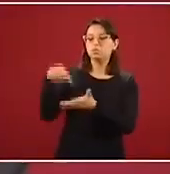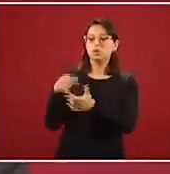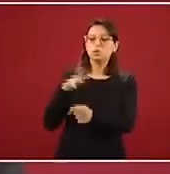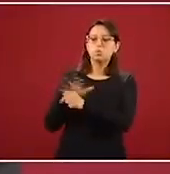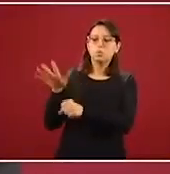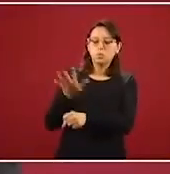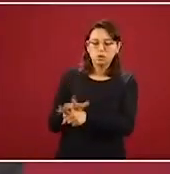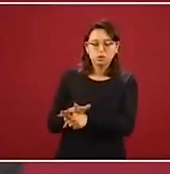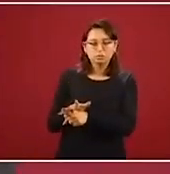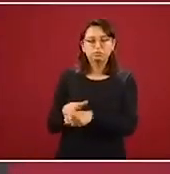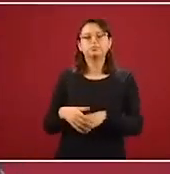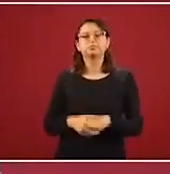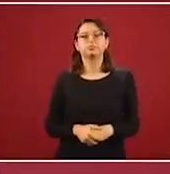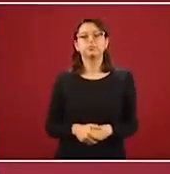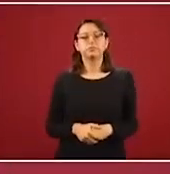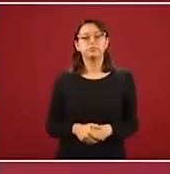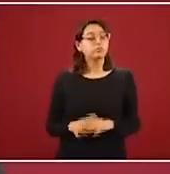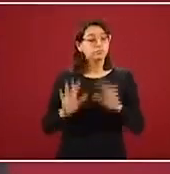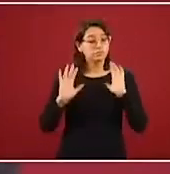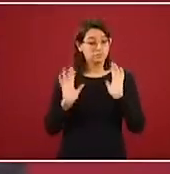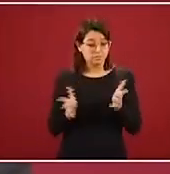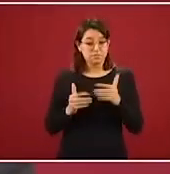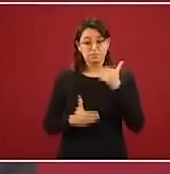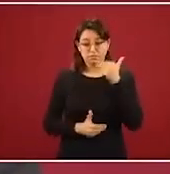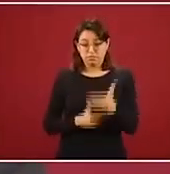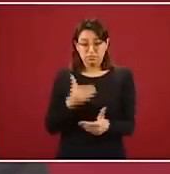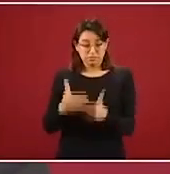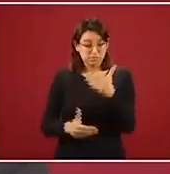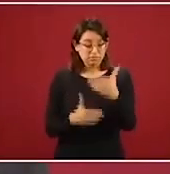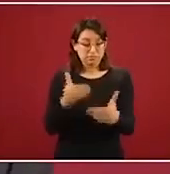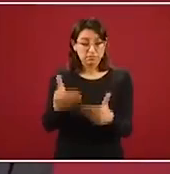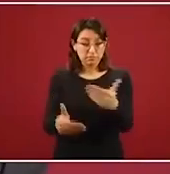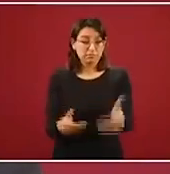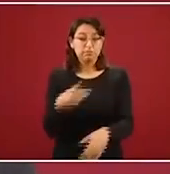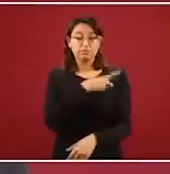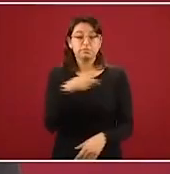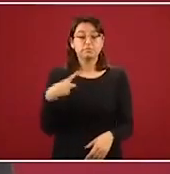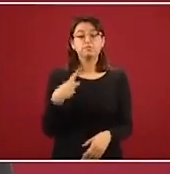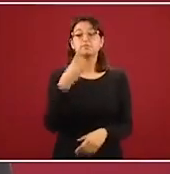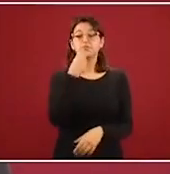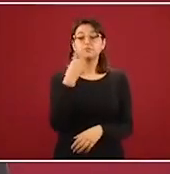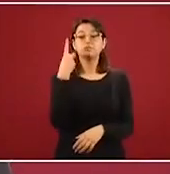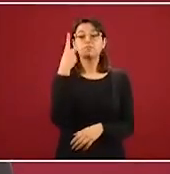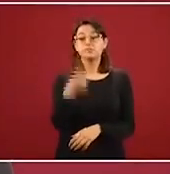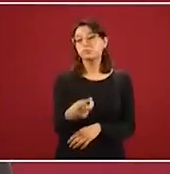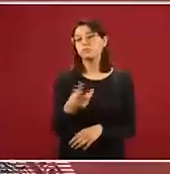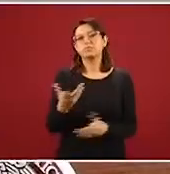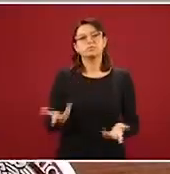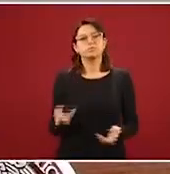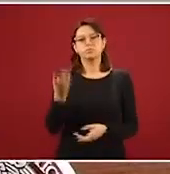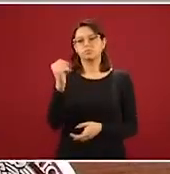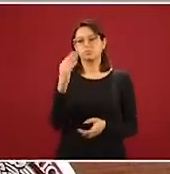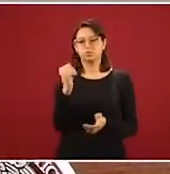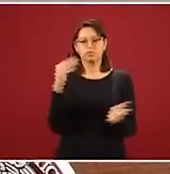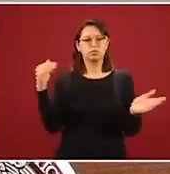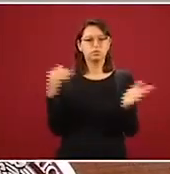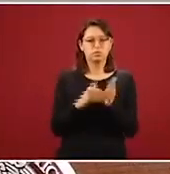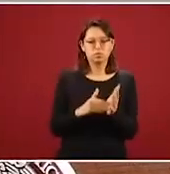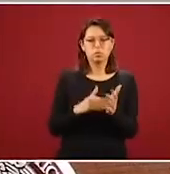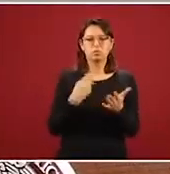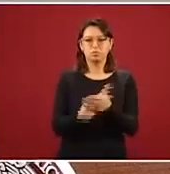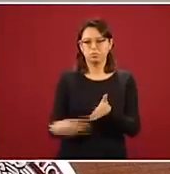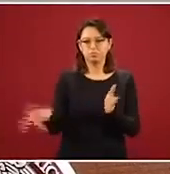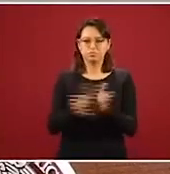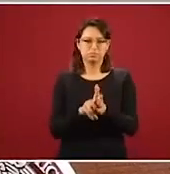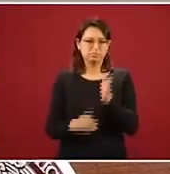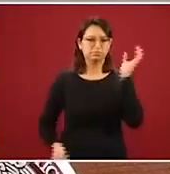persona. Una vez que se hizo todo este proceso, hay que decirlo, son cerca de 9,000 plazas de nueva creación